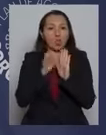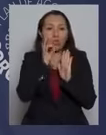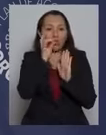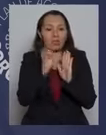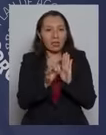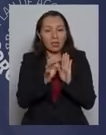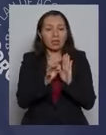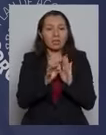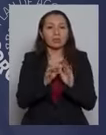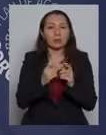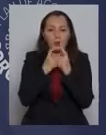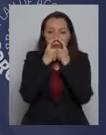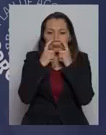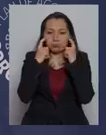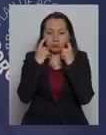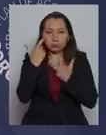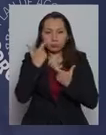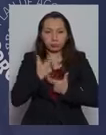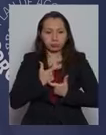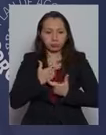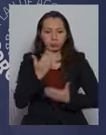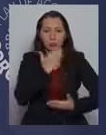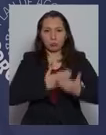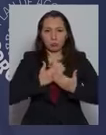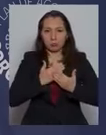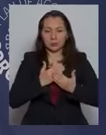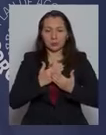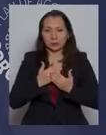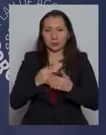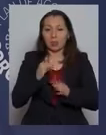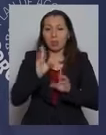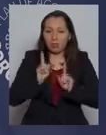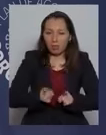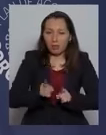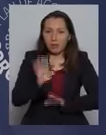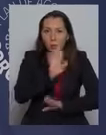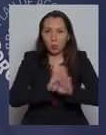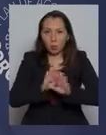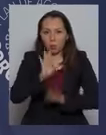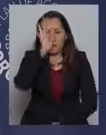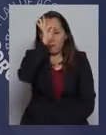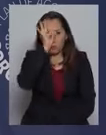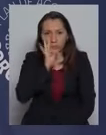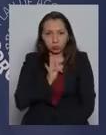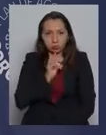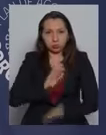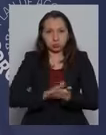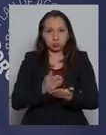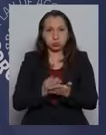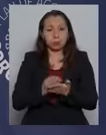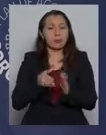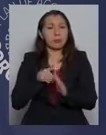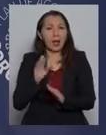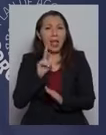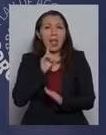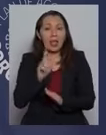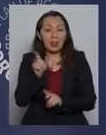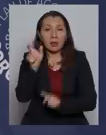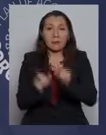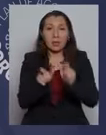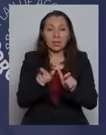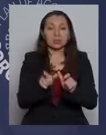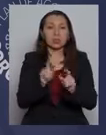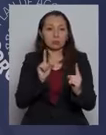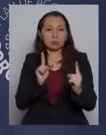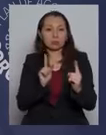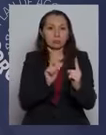de elementos de protección personal. Debemos cuidar a nuestros funcionarios y sobre todo a los que están